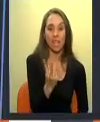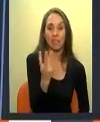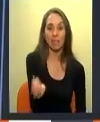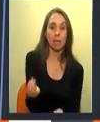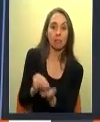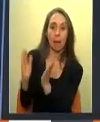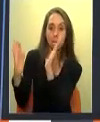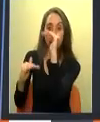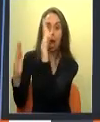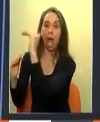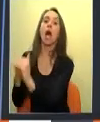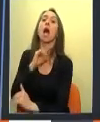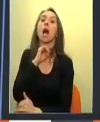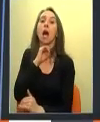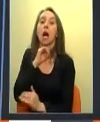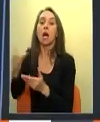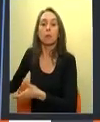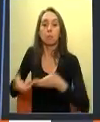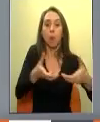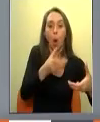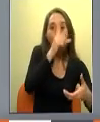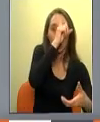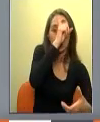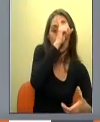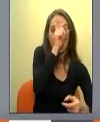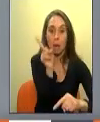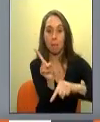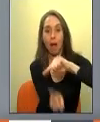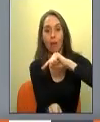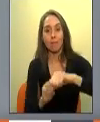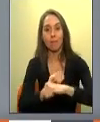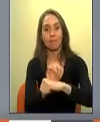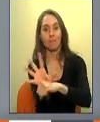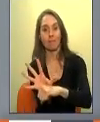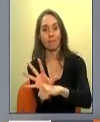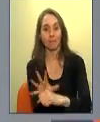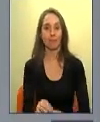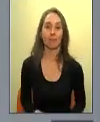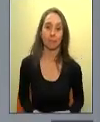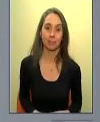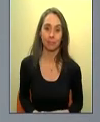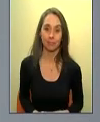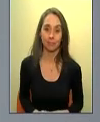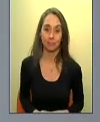más y así aportar a la red de salud en este combate contra el coronavirus.